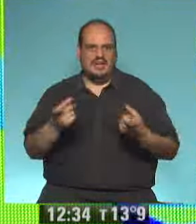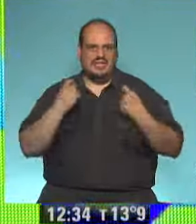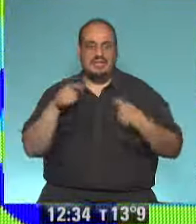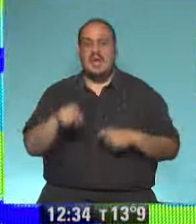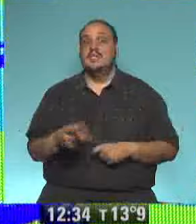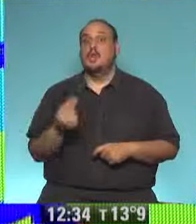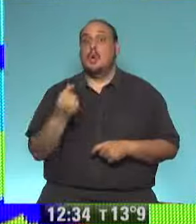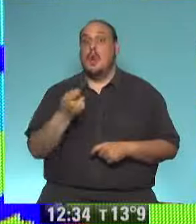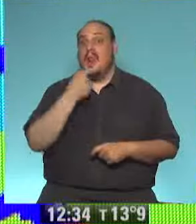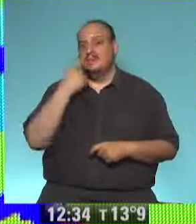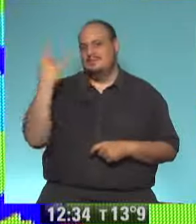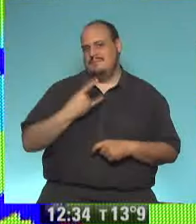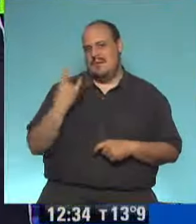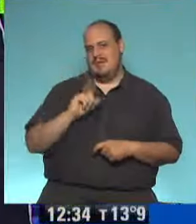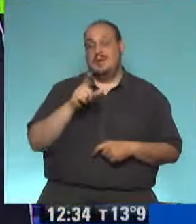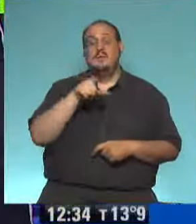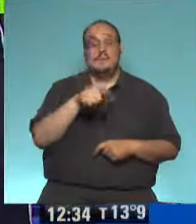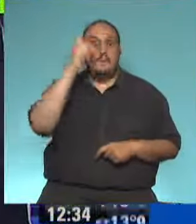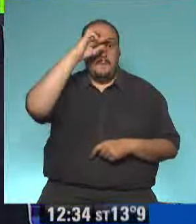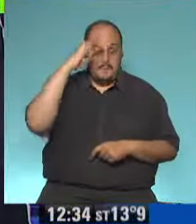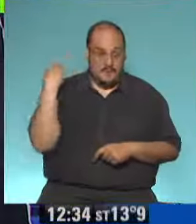es válido mientras no nos mientan. Él no nos mintió, ¿no?